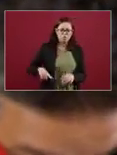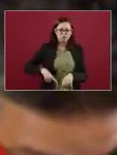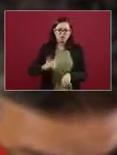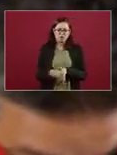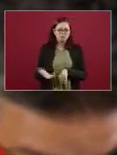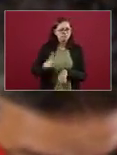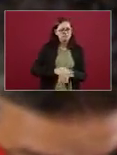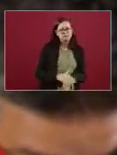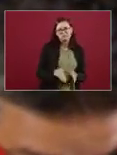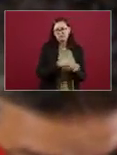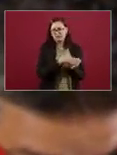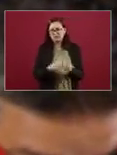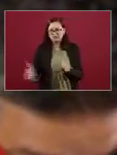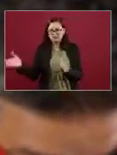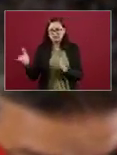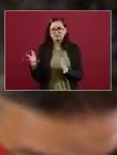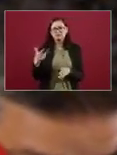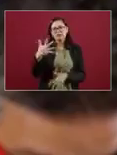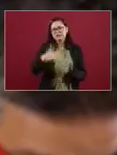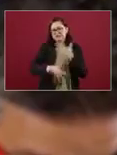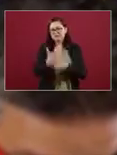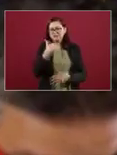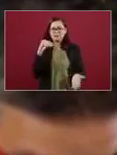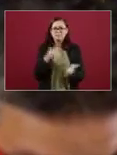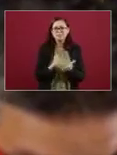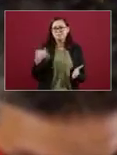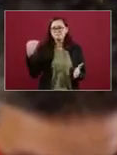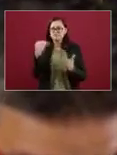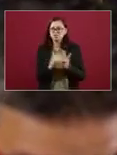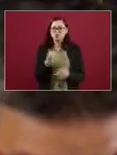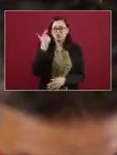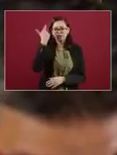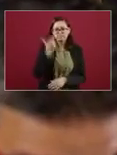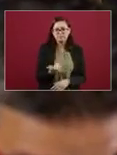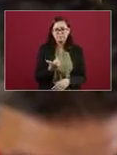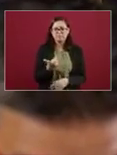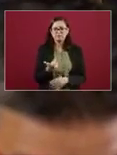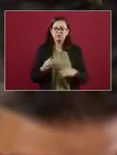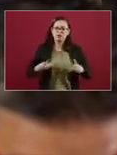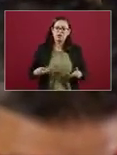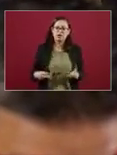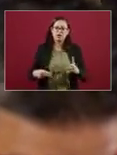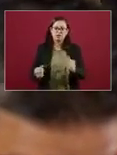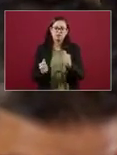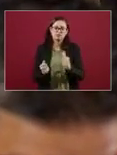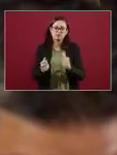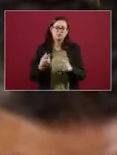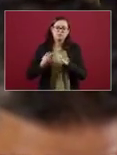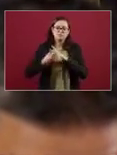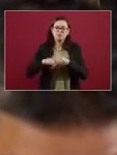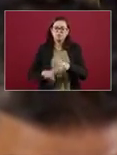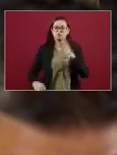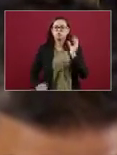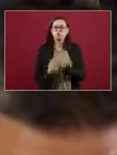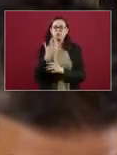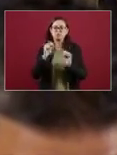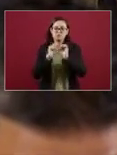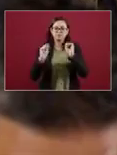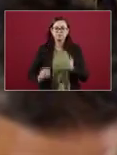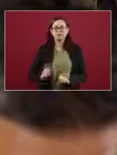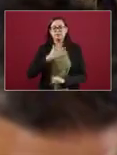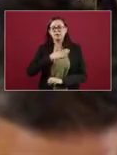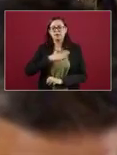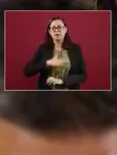seguimiento a los recursos, más de 15,000 millones de pesos que se ejercieron para la implementación del nuevo sistema de